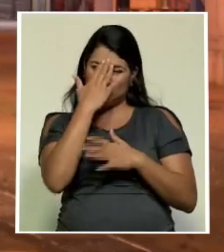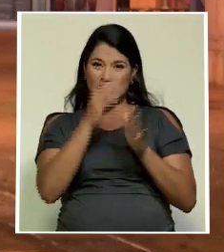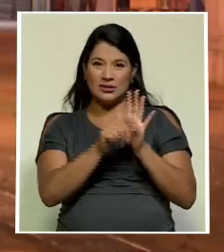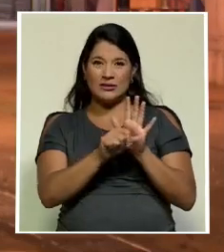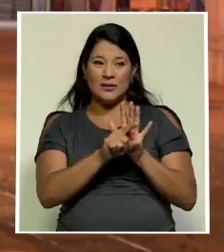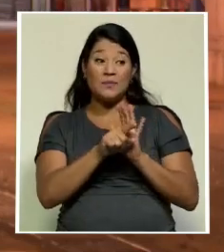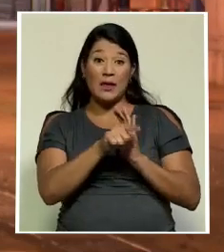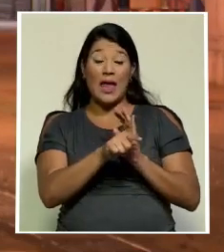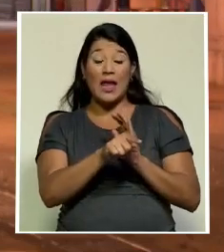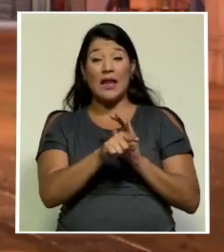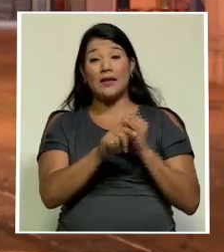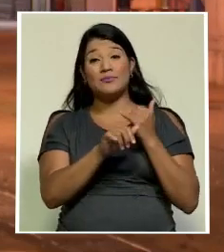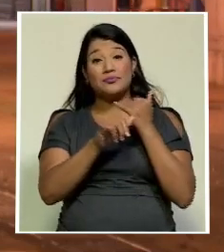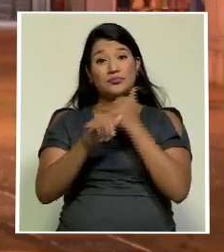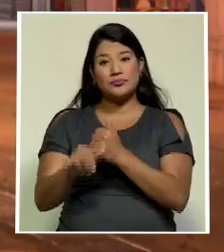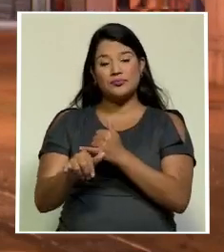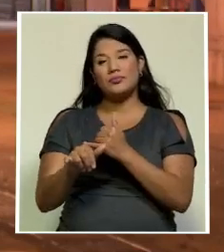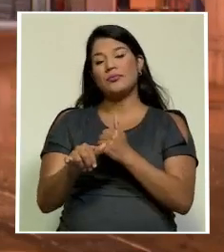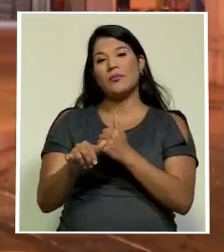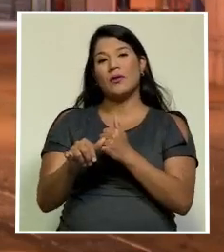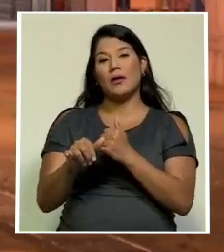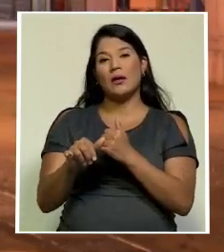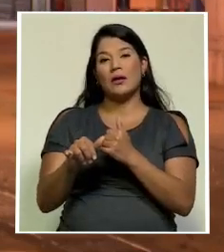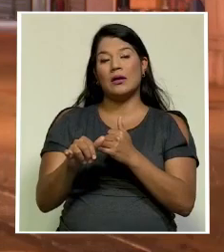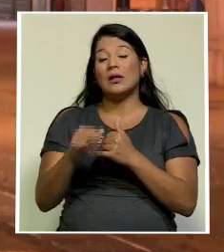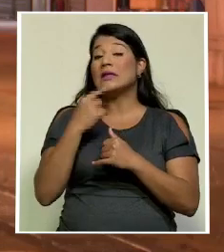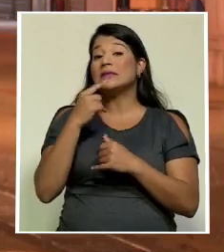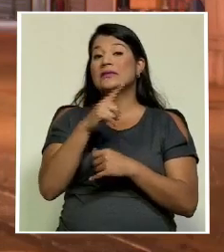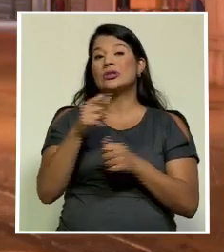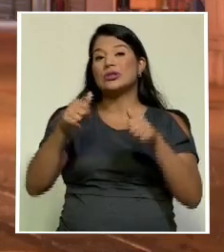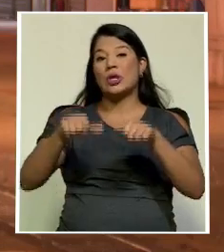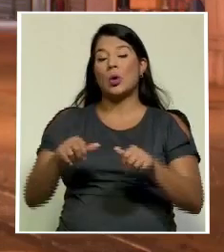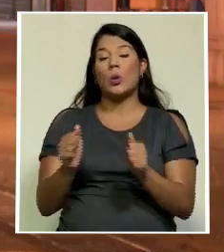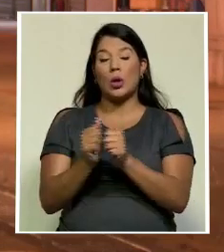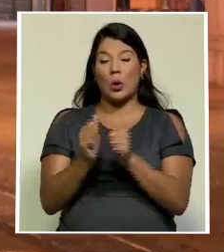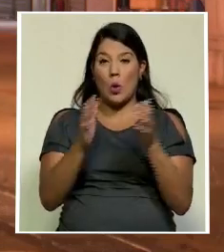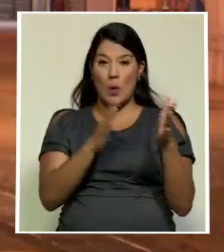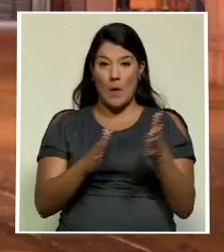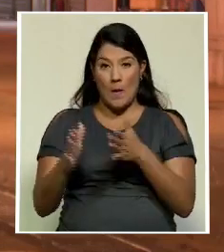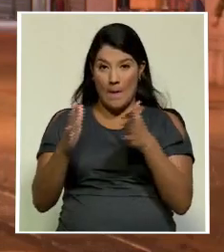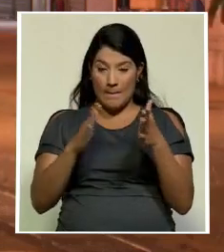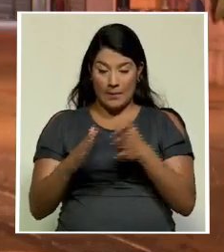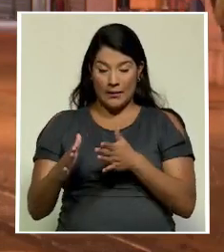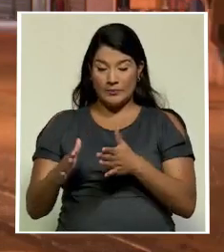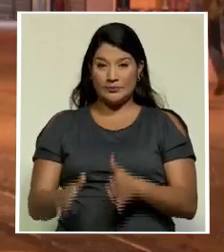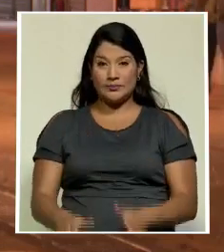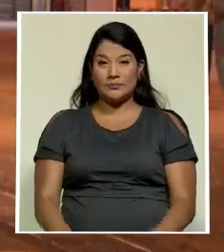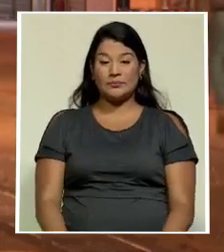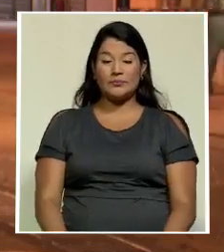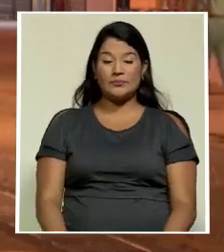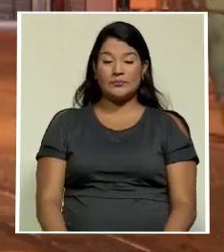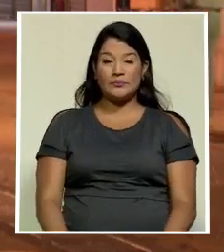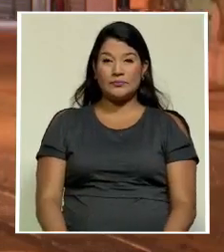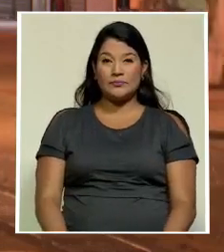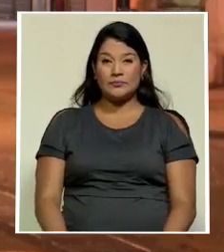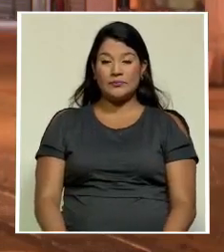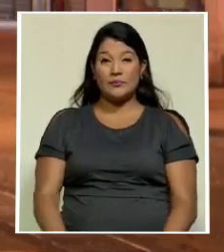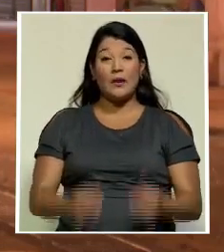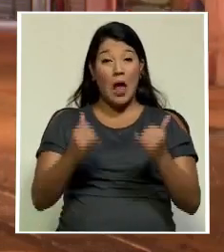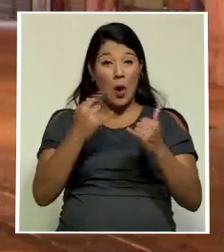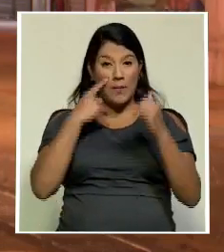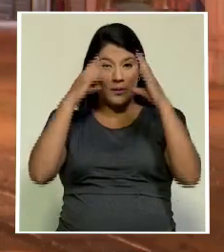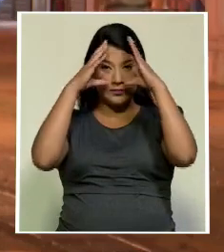el tema a la vía legal más allá de los cuestionamientos que se hacen tanto en redes como en el Congreso o en algunos otros lugares. Veamos la